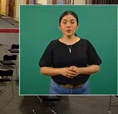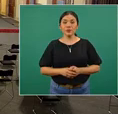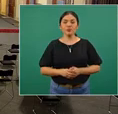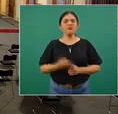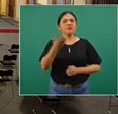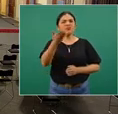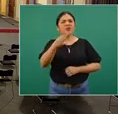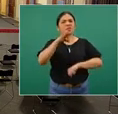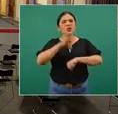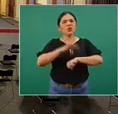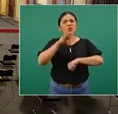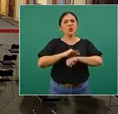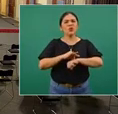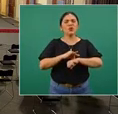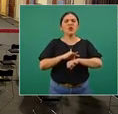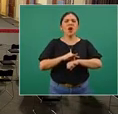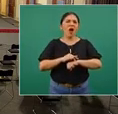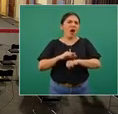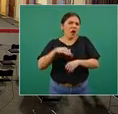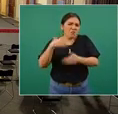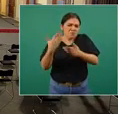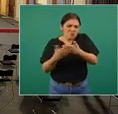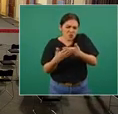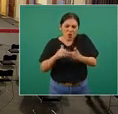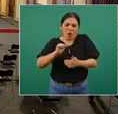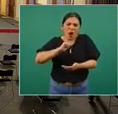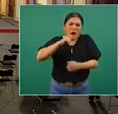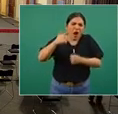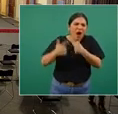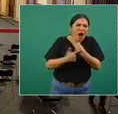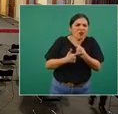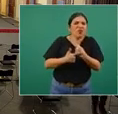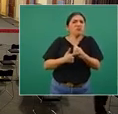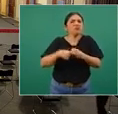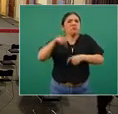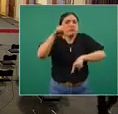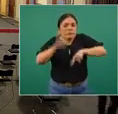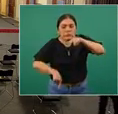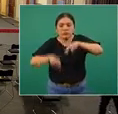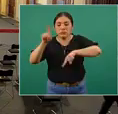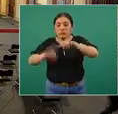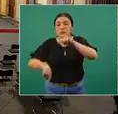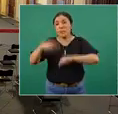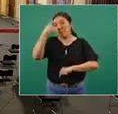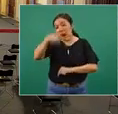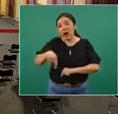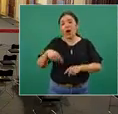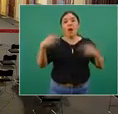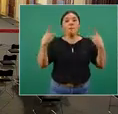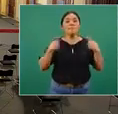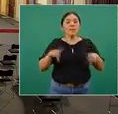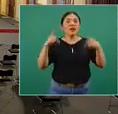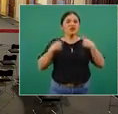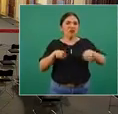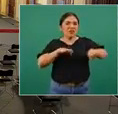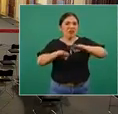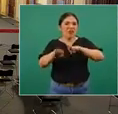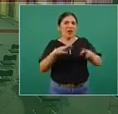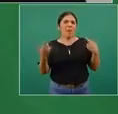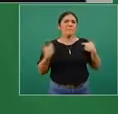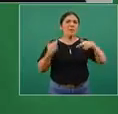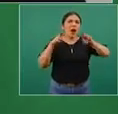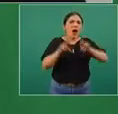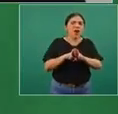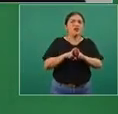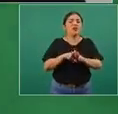Doctor, ¿van a haber algún tipo de restricciones para los profesores que